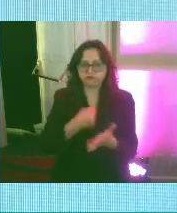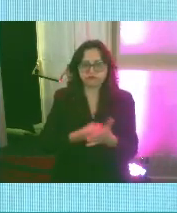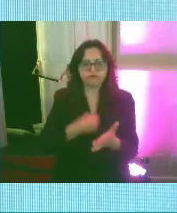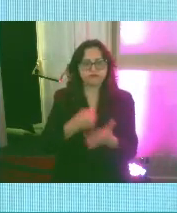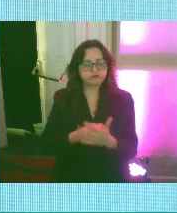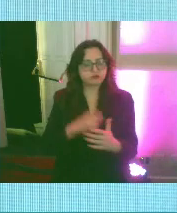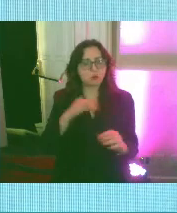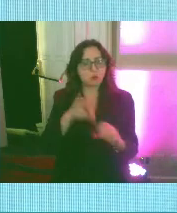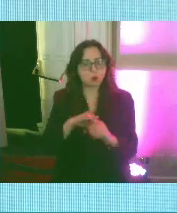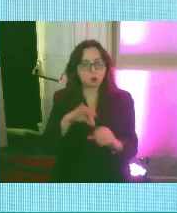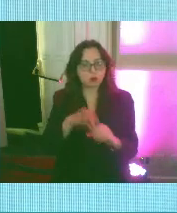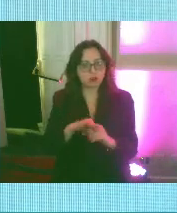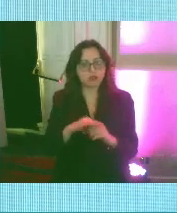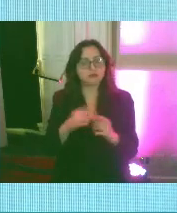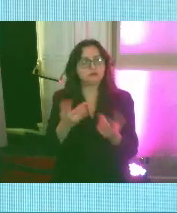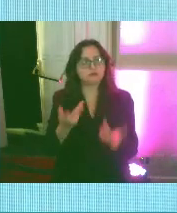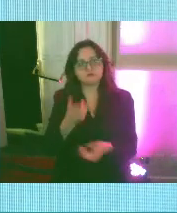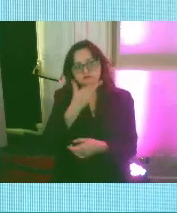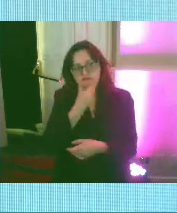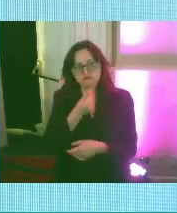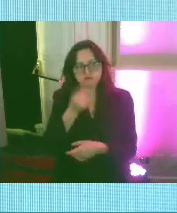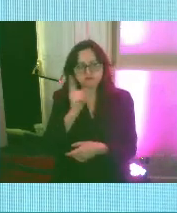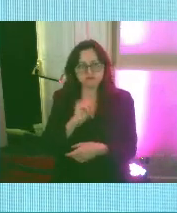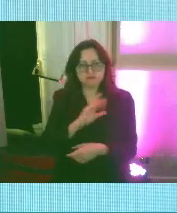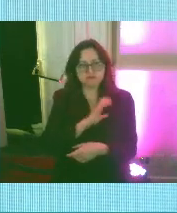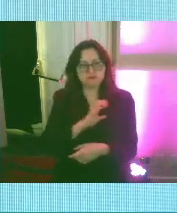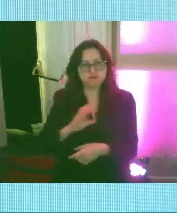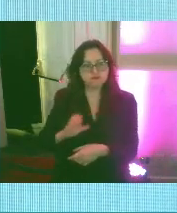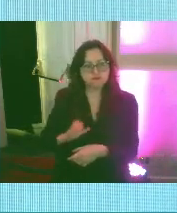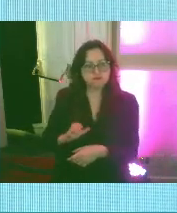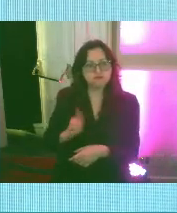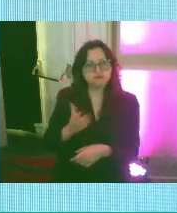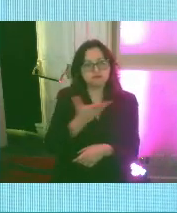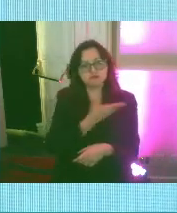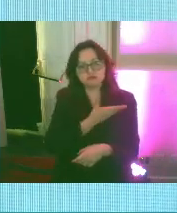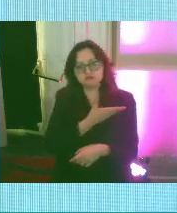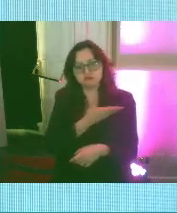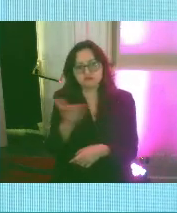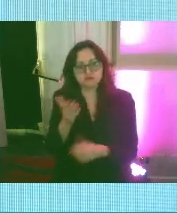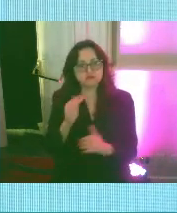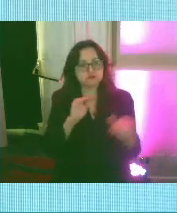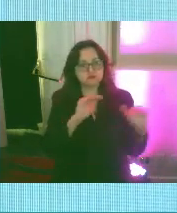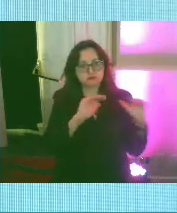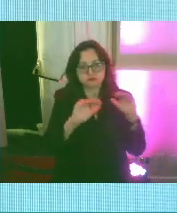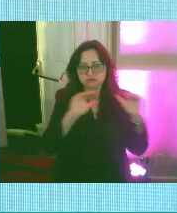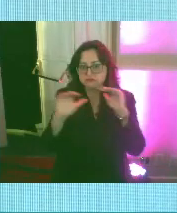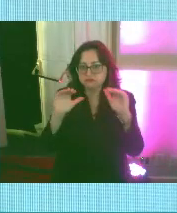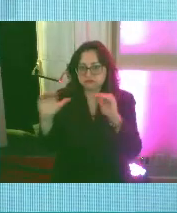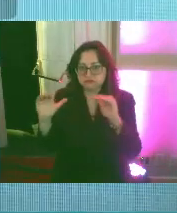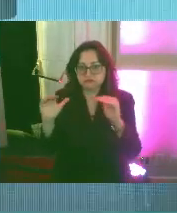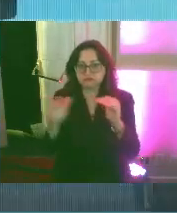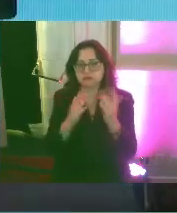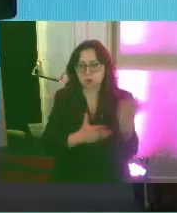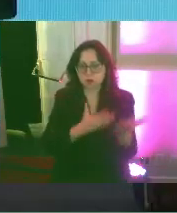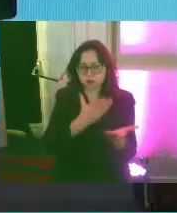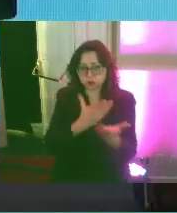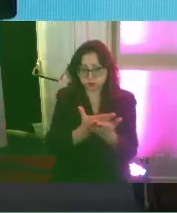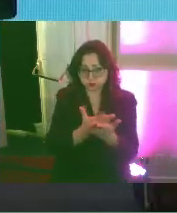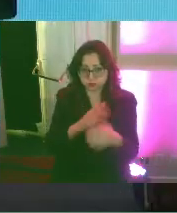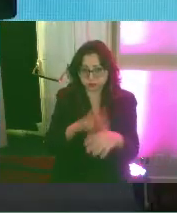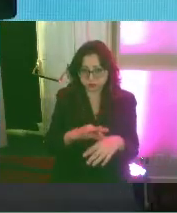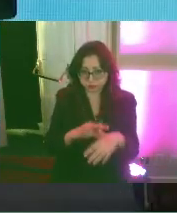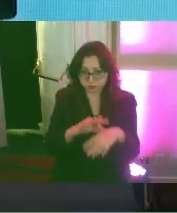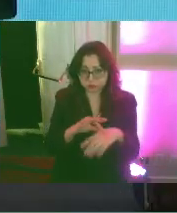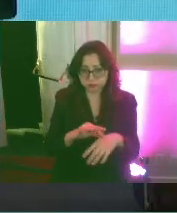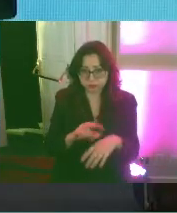a cada uno de estas candidatas y candidatos, pues que no se queden solamente de dientes para afuera con esas propuestas? Bueno, en principio,